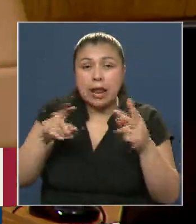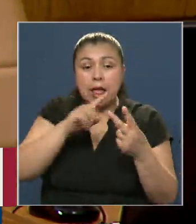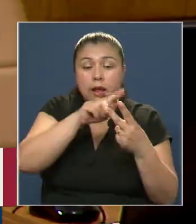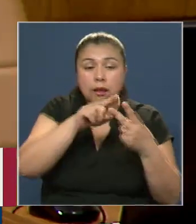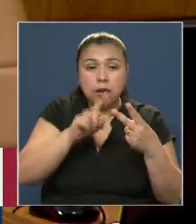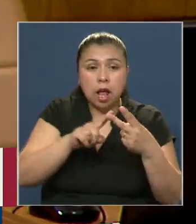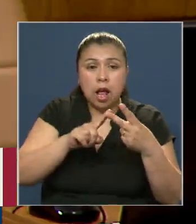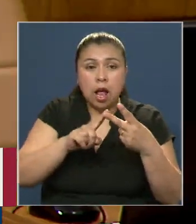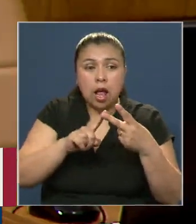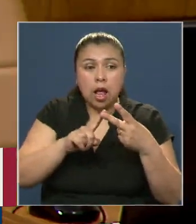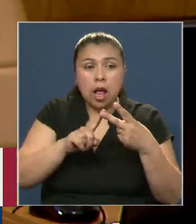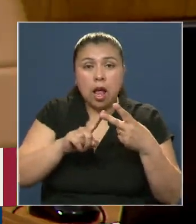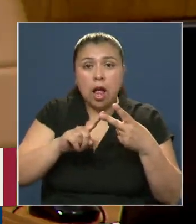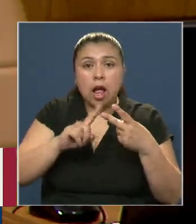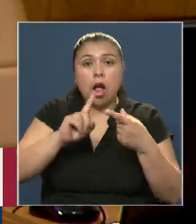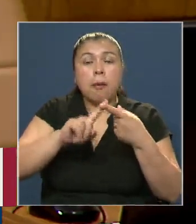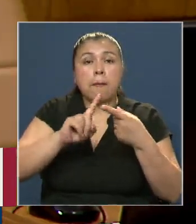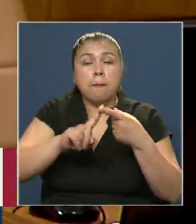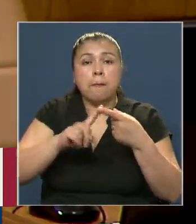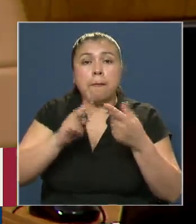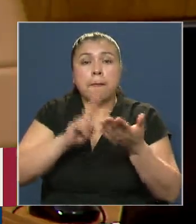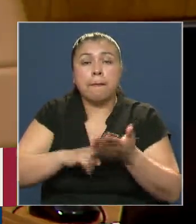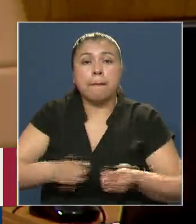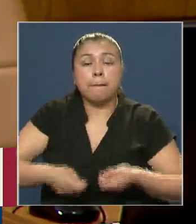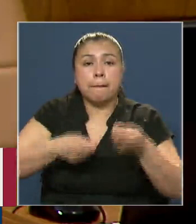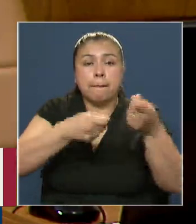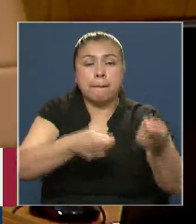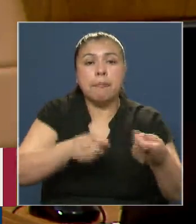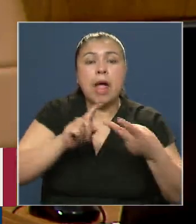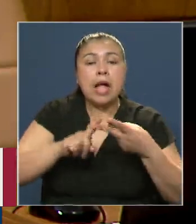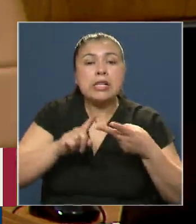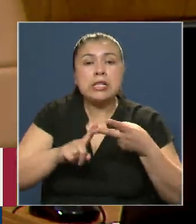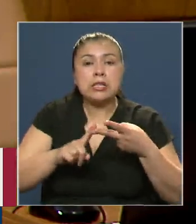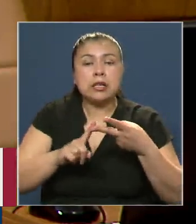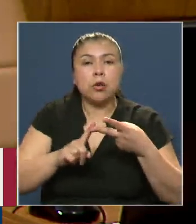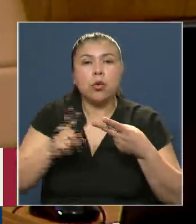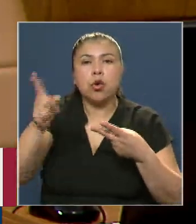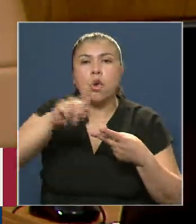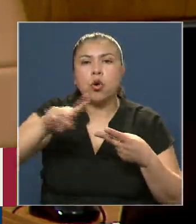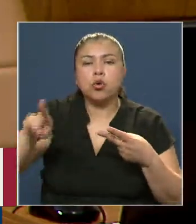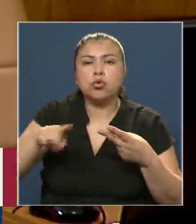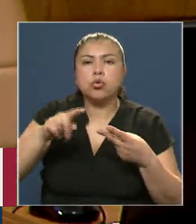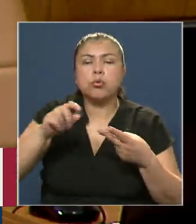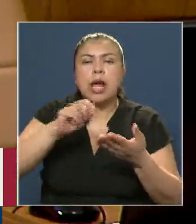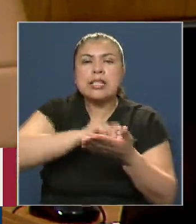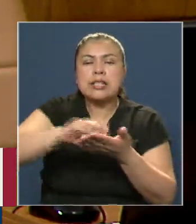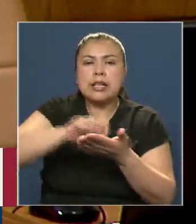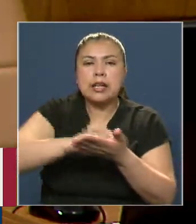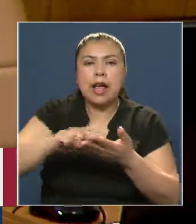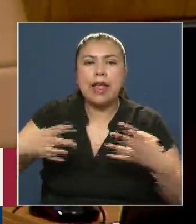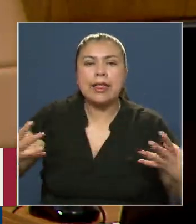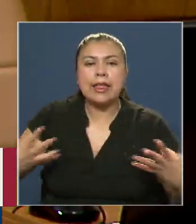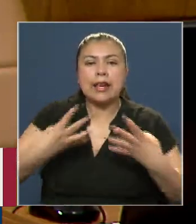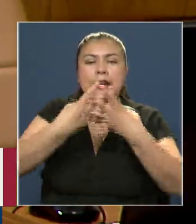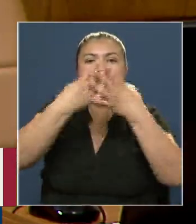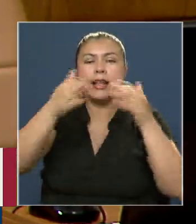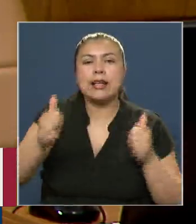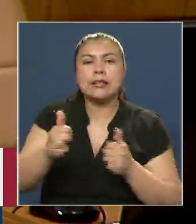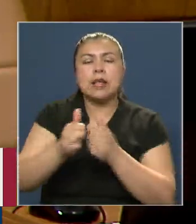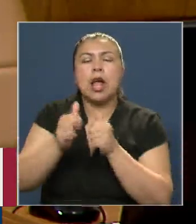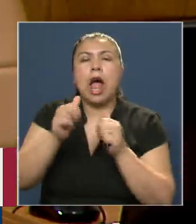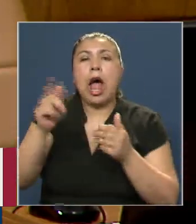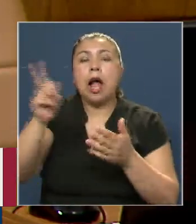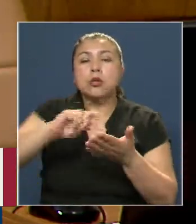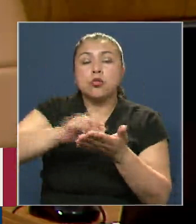ese sería el primer oficio de fiscalización. El segundo, dirigido a la Subsecretaría de Redes Asistenciales, al subsecretario en